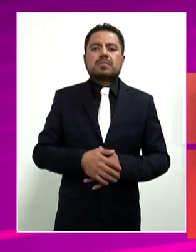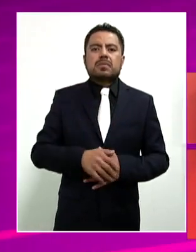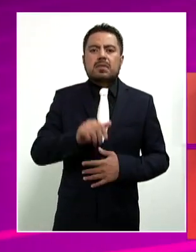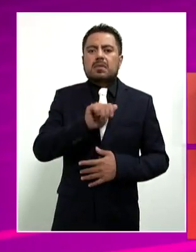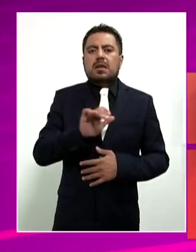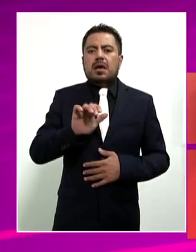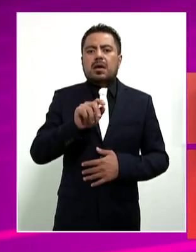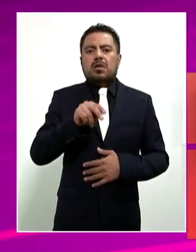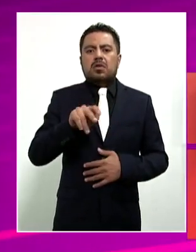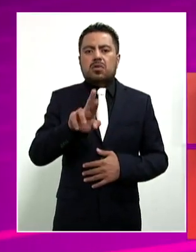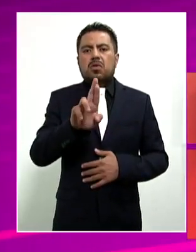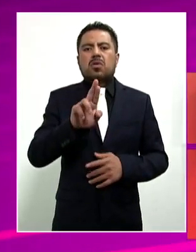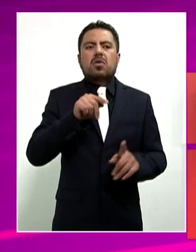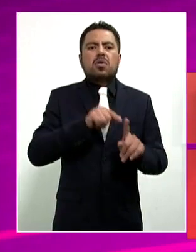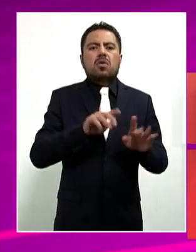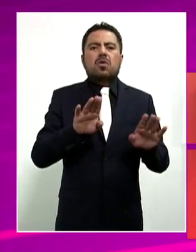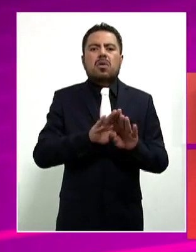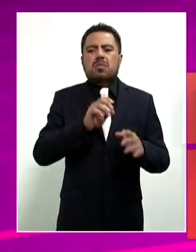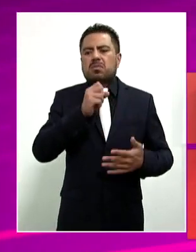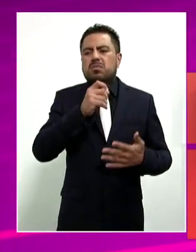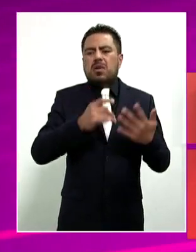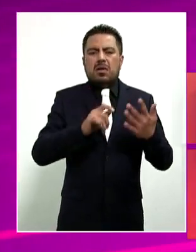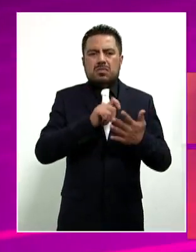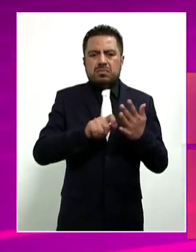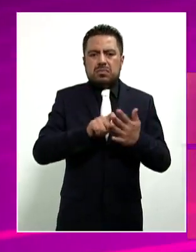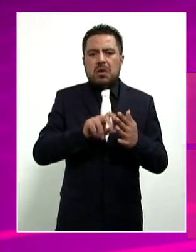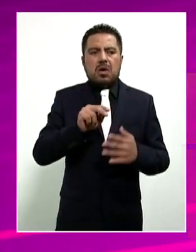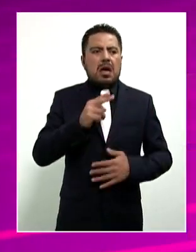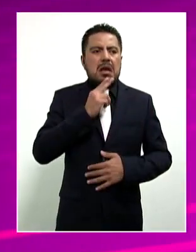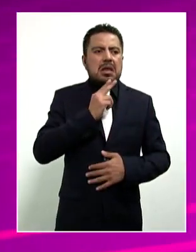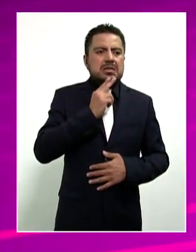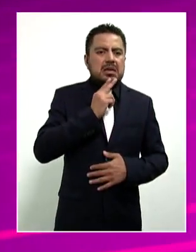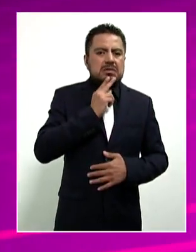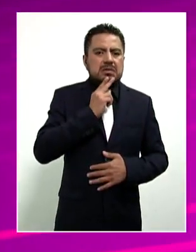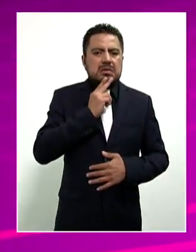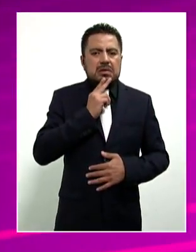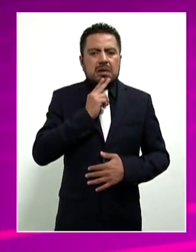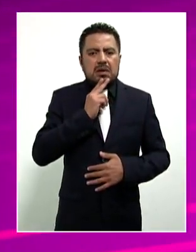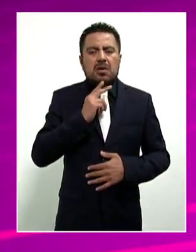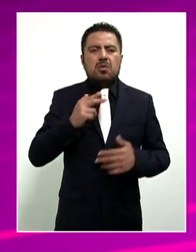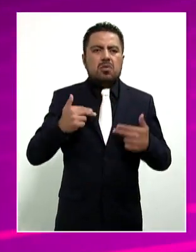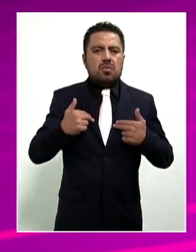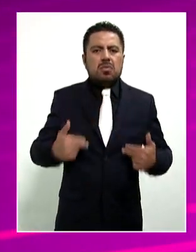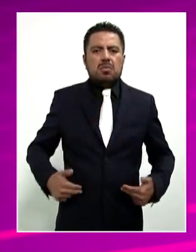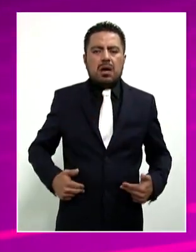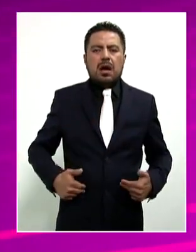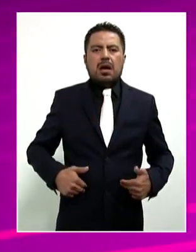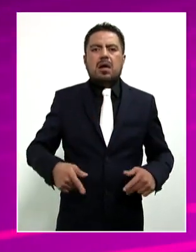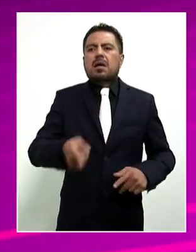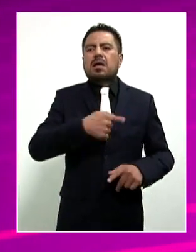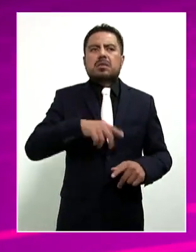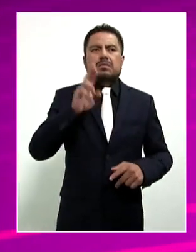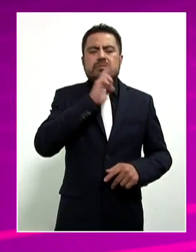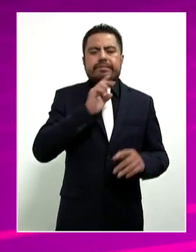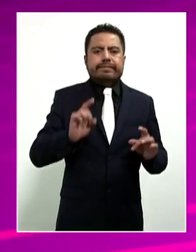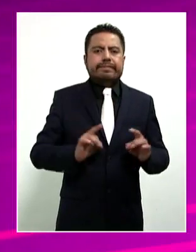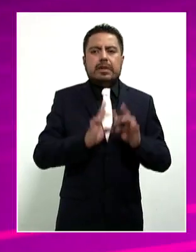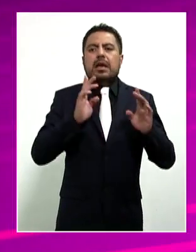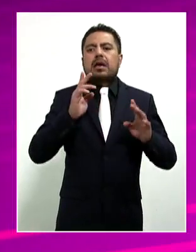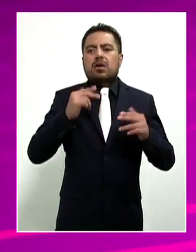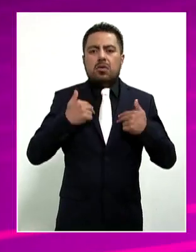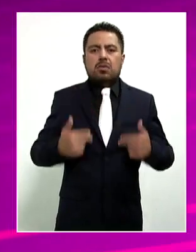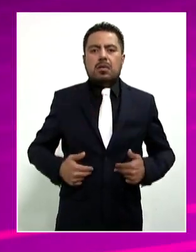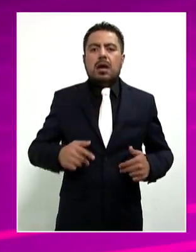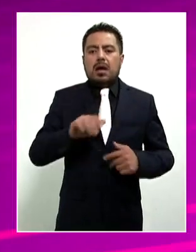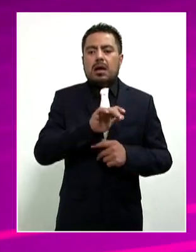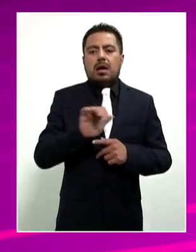ACNUR a nivel global es un poco como un acordeón. Cuando hay necesidades humanitarias apremiantes, cuando hay emergencia humanitaria, el